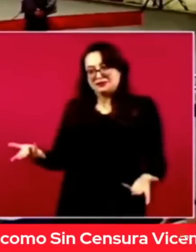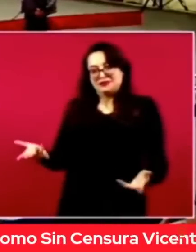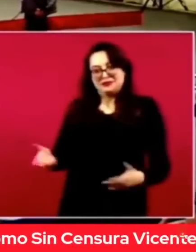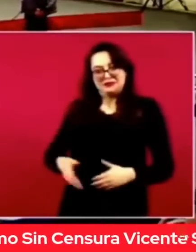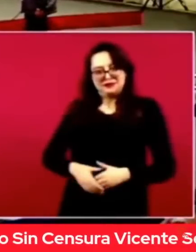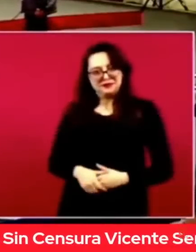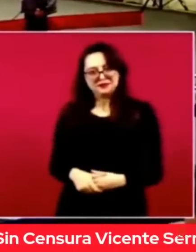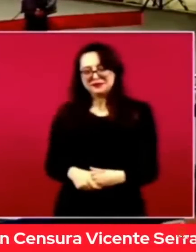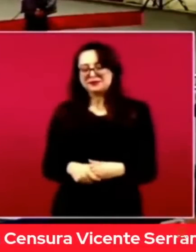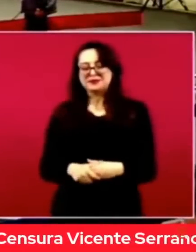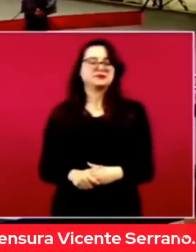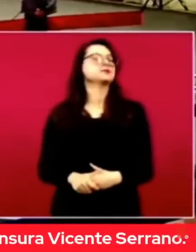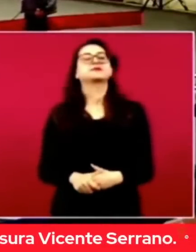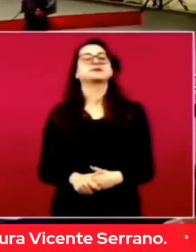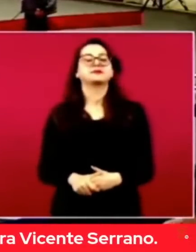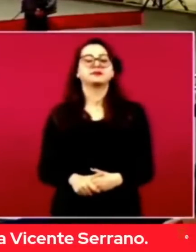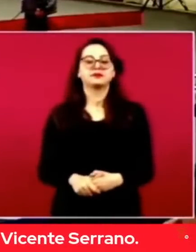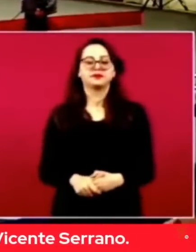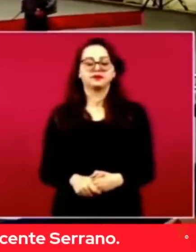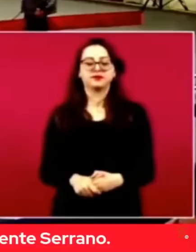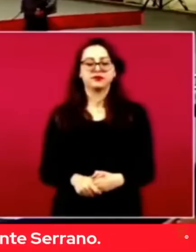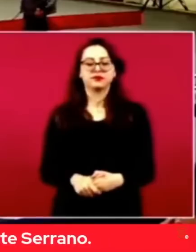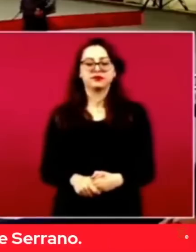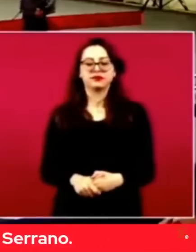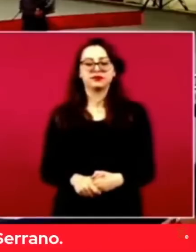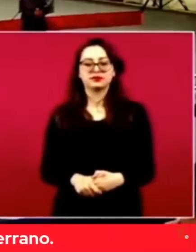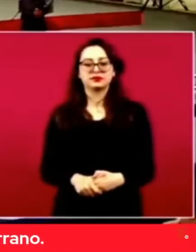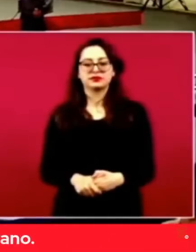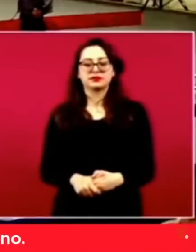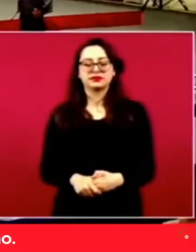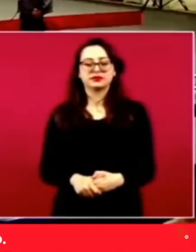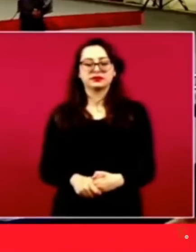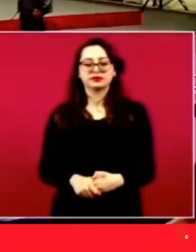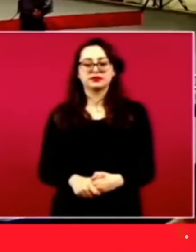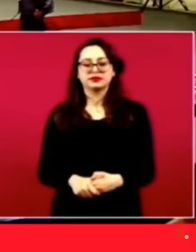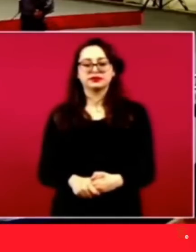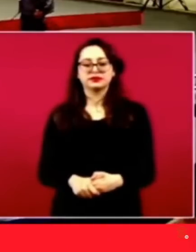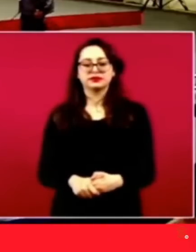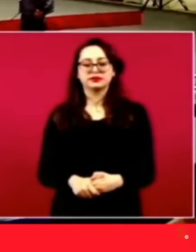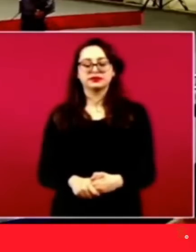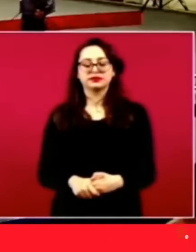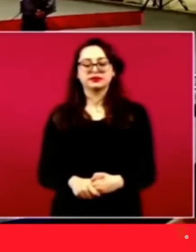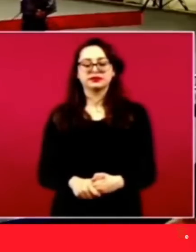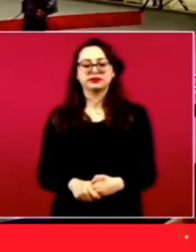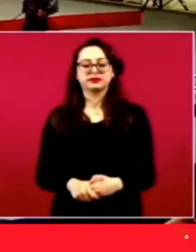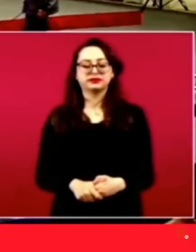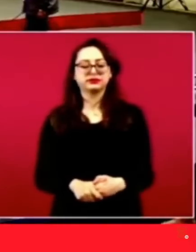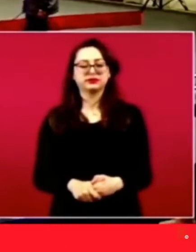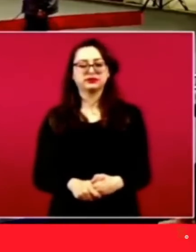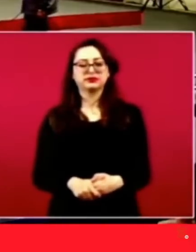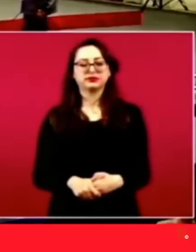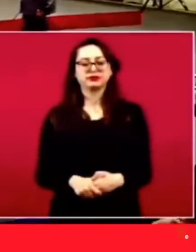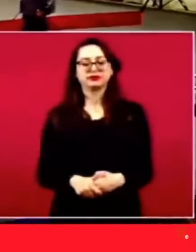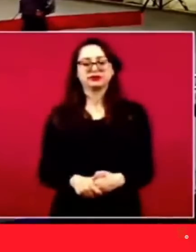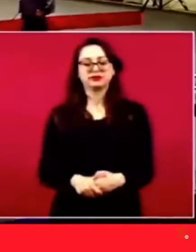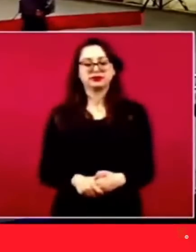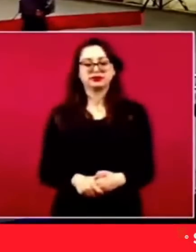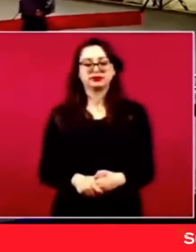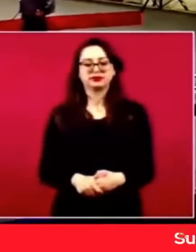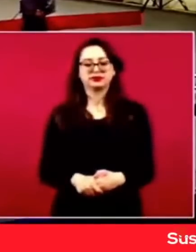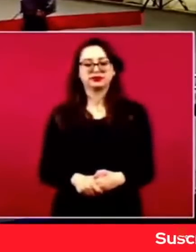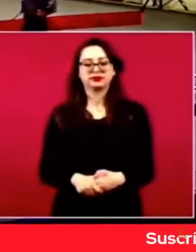El presidente Peña. No, le dicen, antes le llamaban, me llevó a la tinta. No, ¿cómo